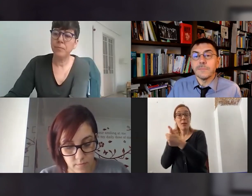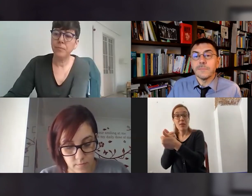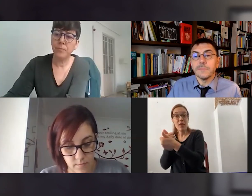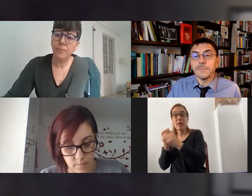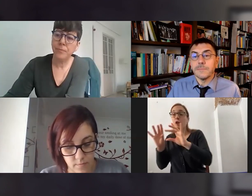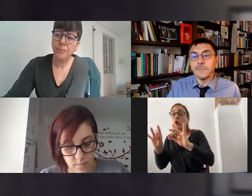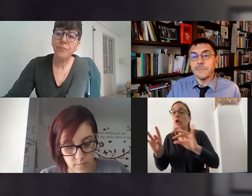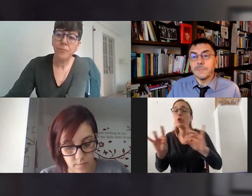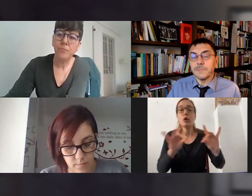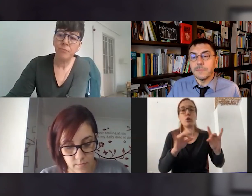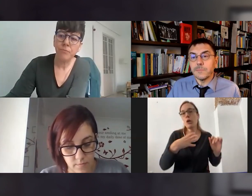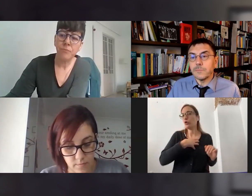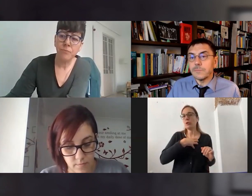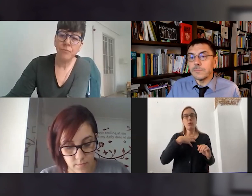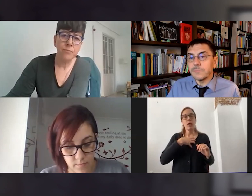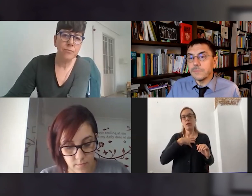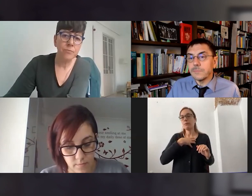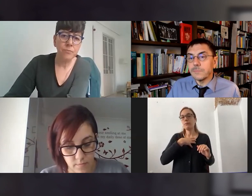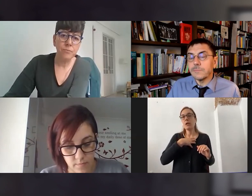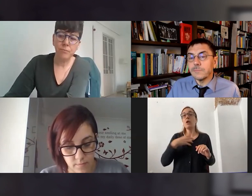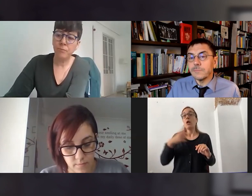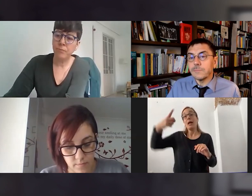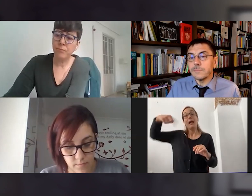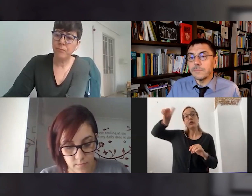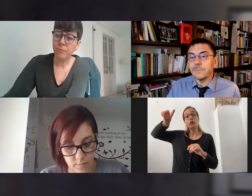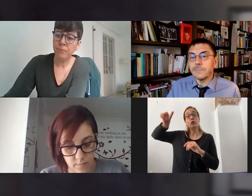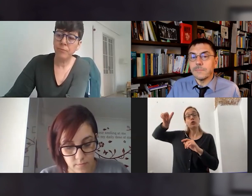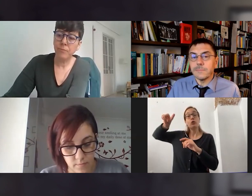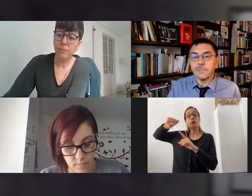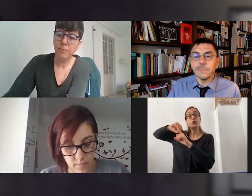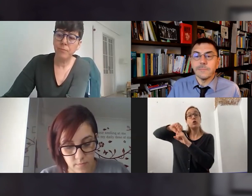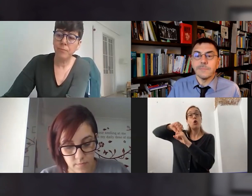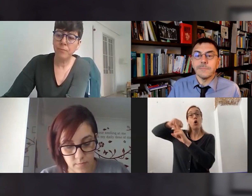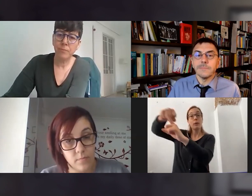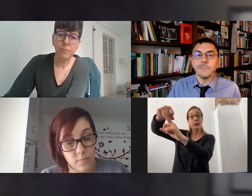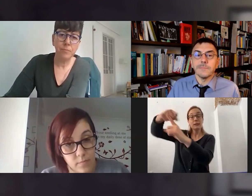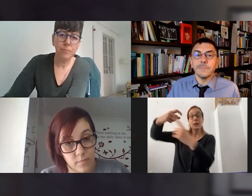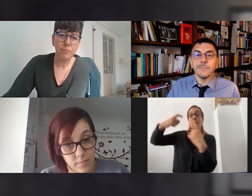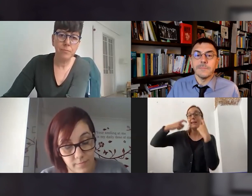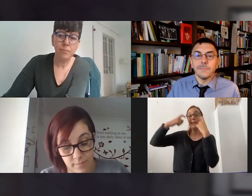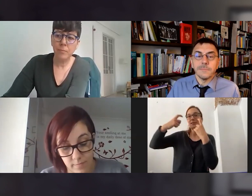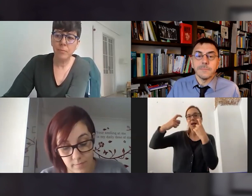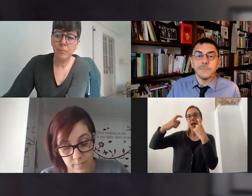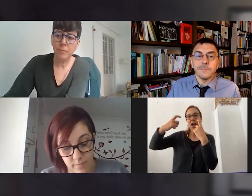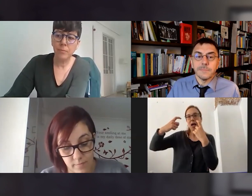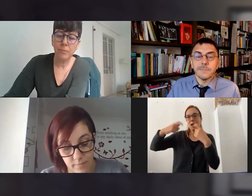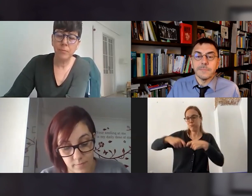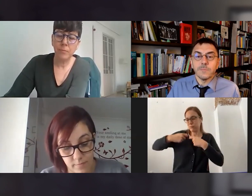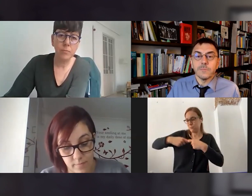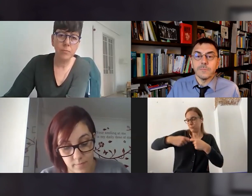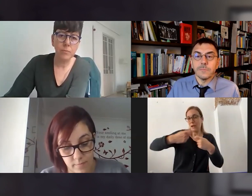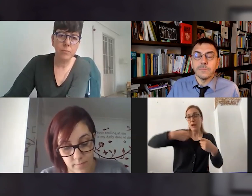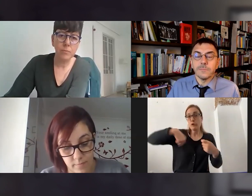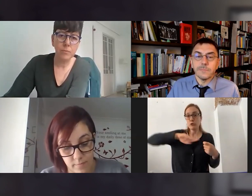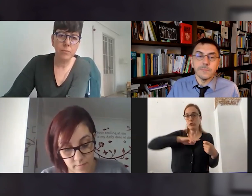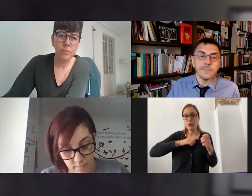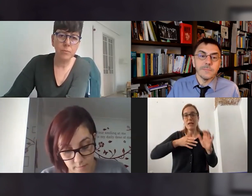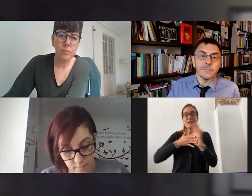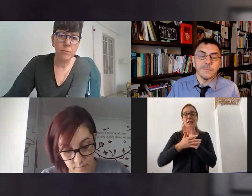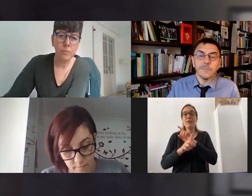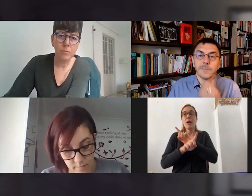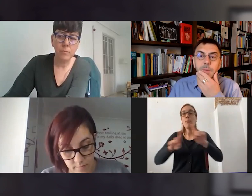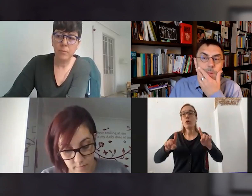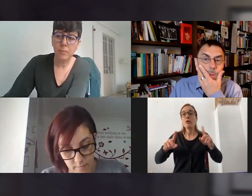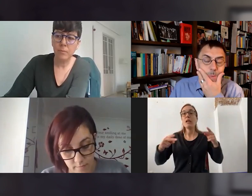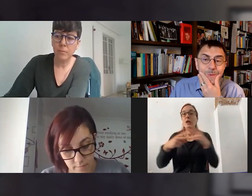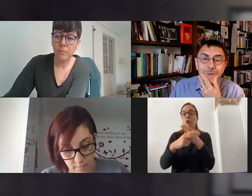van a poner toda su fuerza en machacarnos. Porque brindar lo público es que se privan los recortes. Y que nunca más lo dejen morir, lo